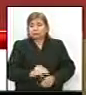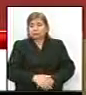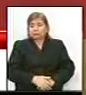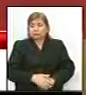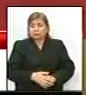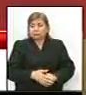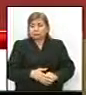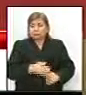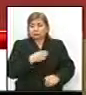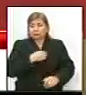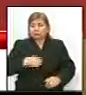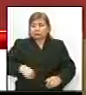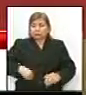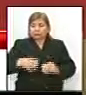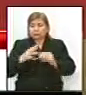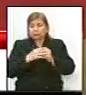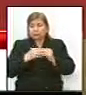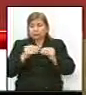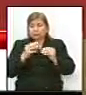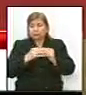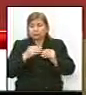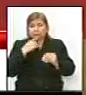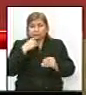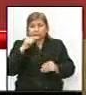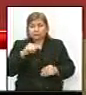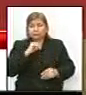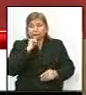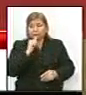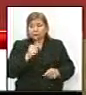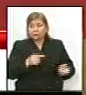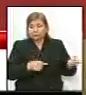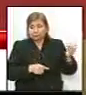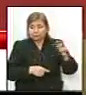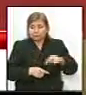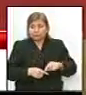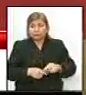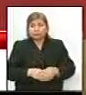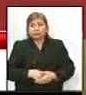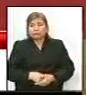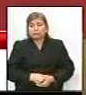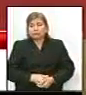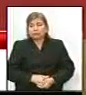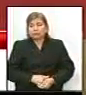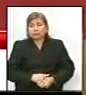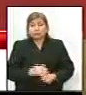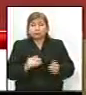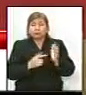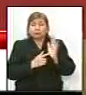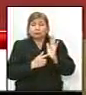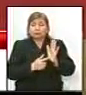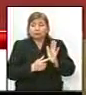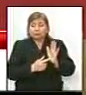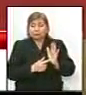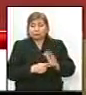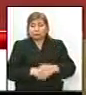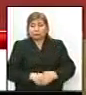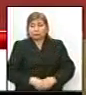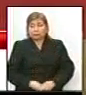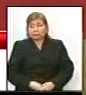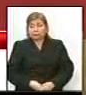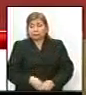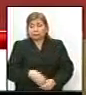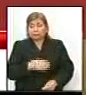con el Ministerio de Producción. Aquí todavía nos ha faltado que venga el ministro o el representante